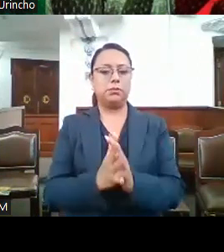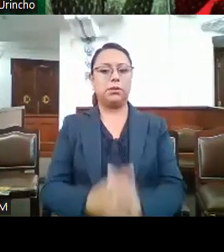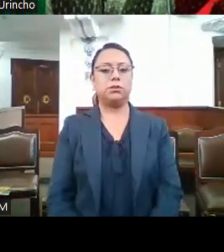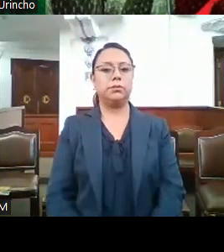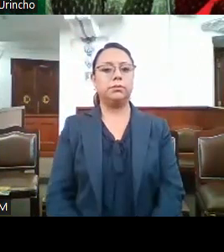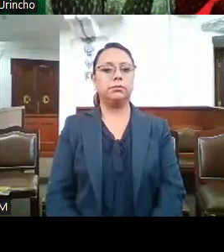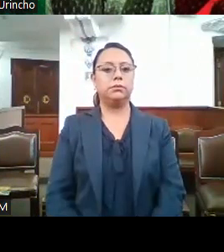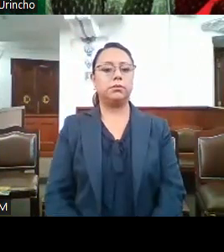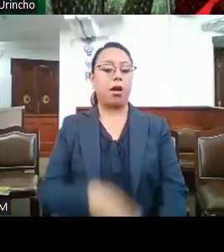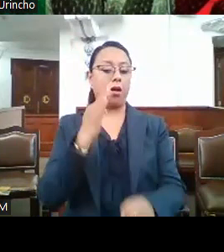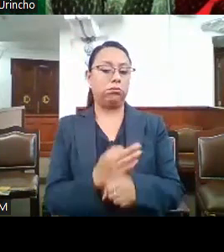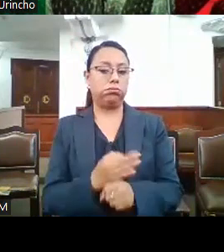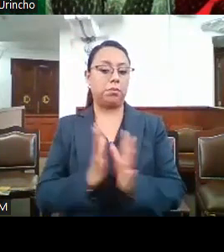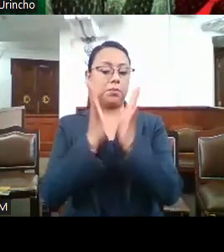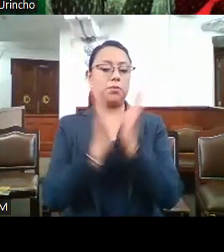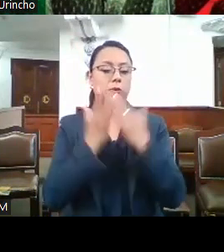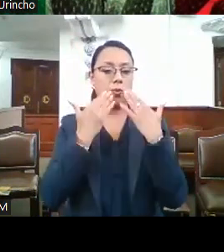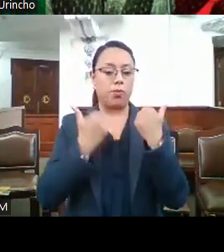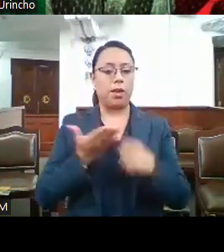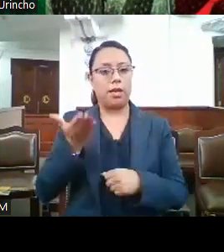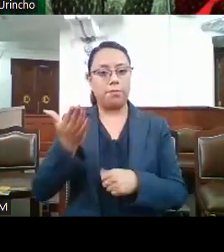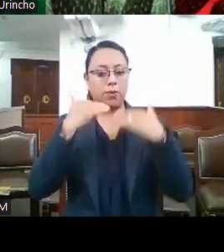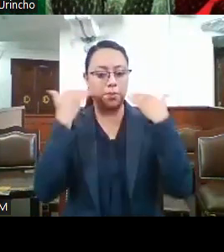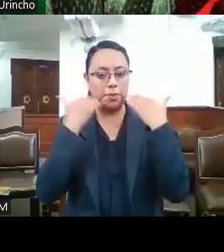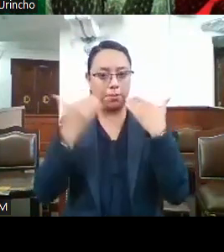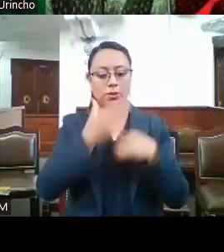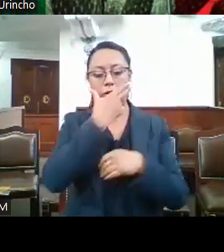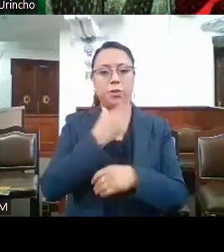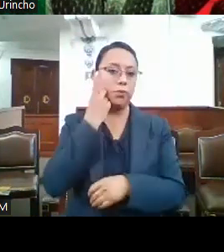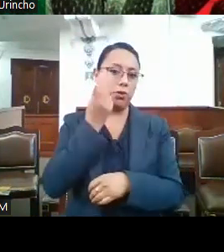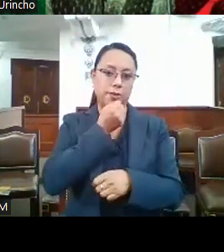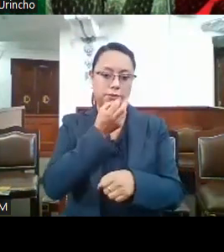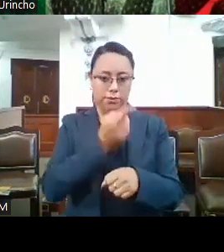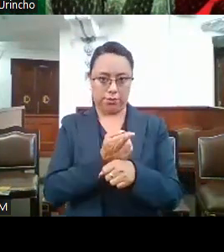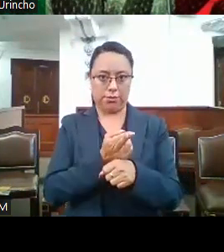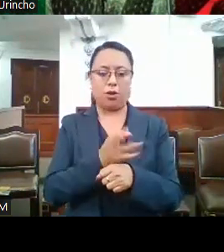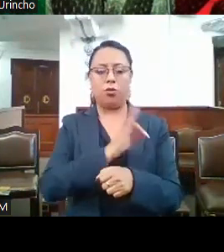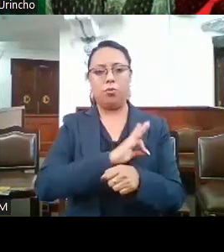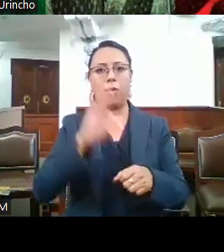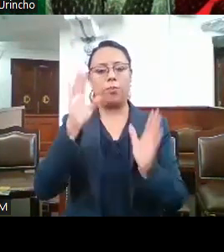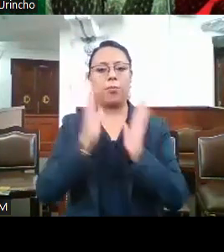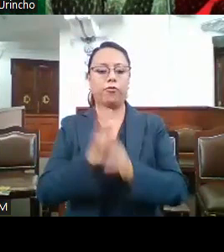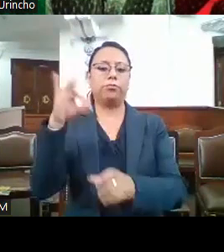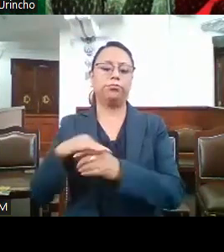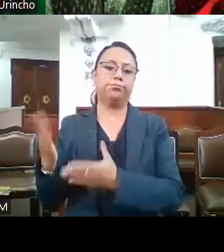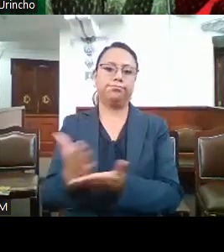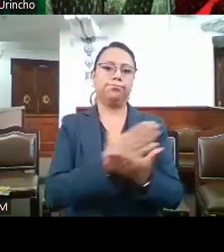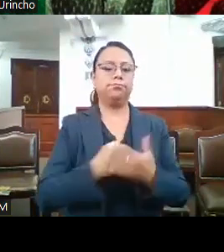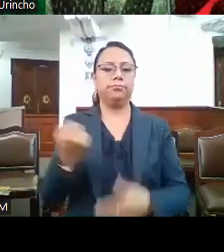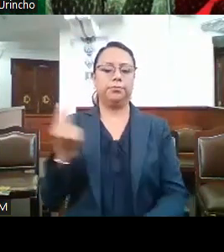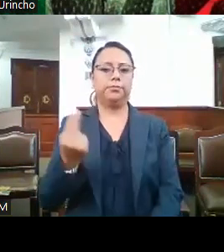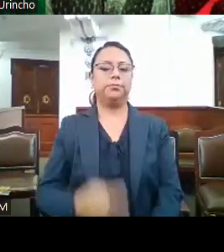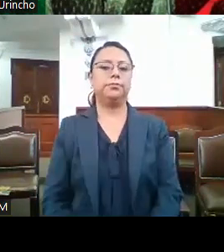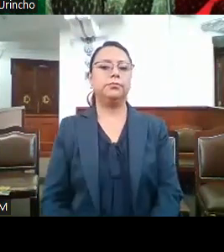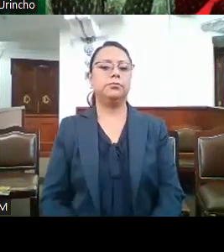Al no existir intervenciones, solicito cordialmente al diputado secretario recabar la votación correspondiente. Con